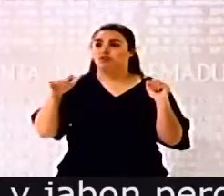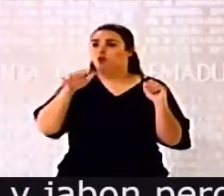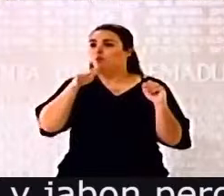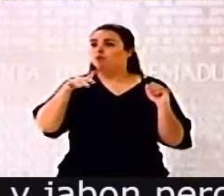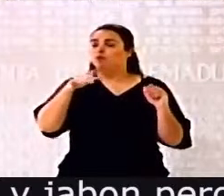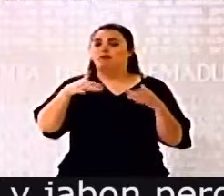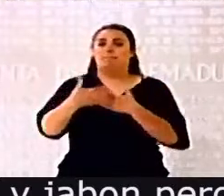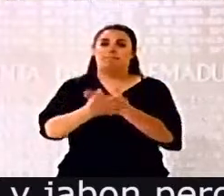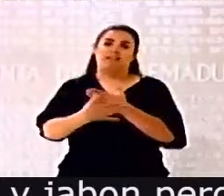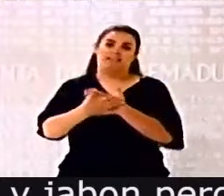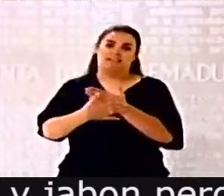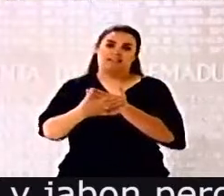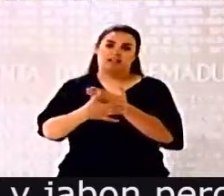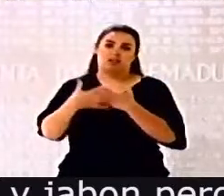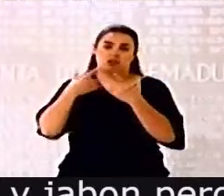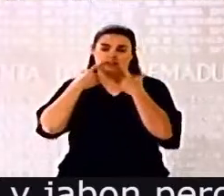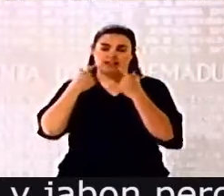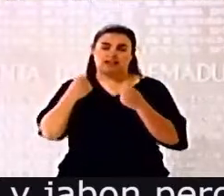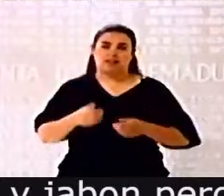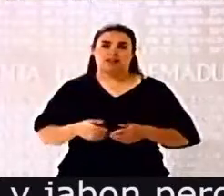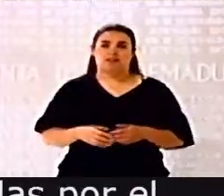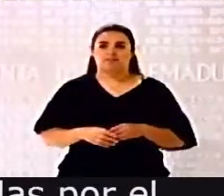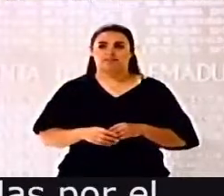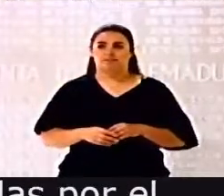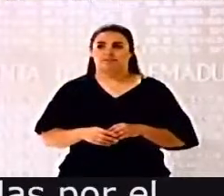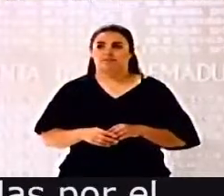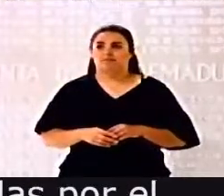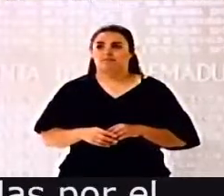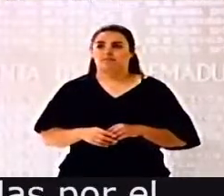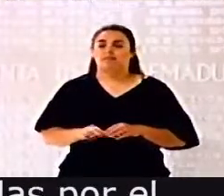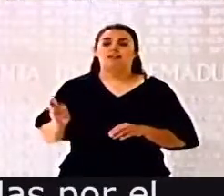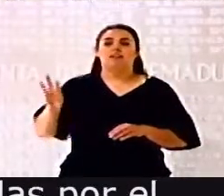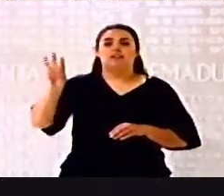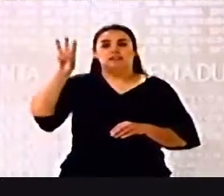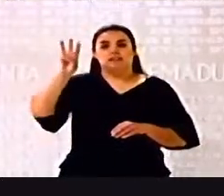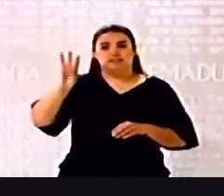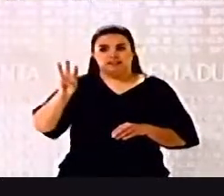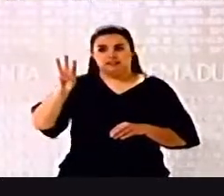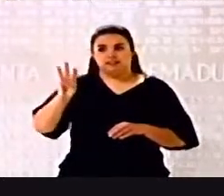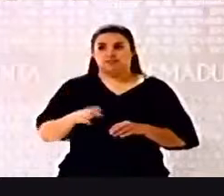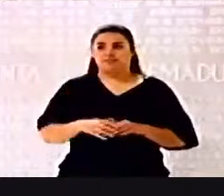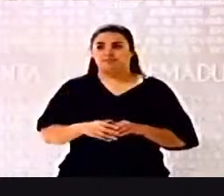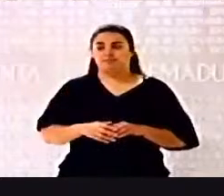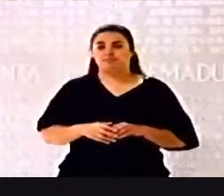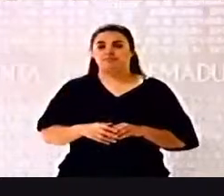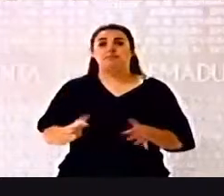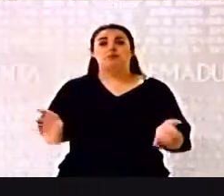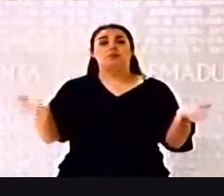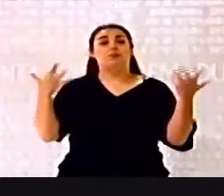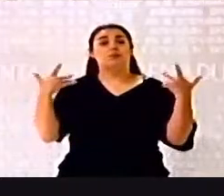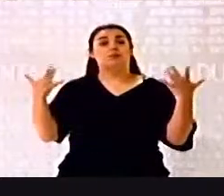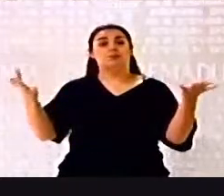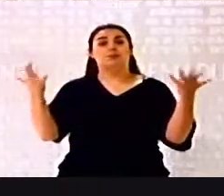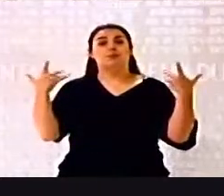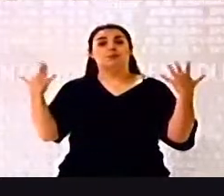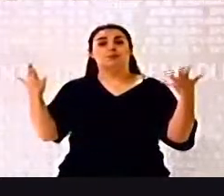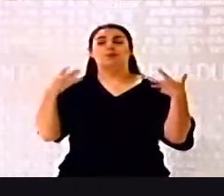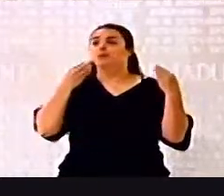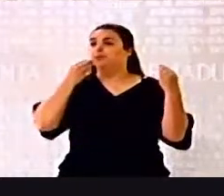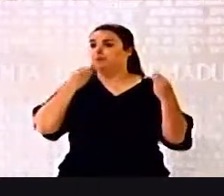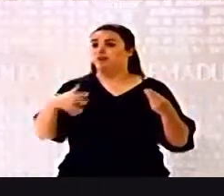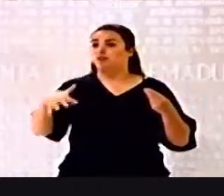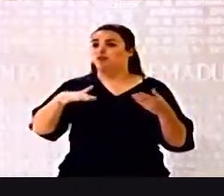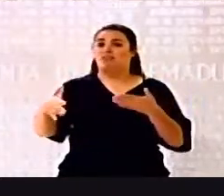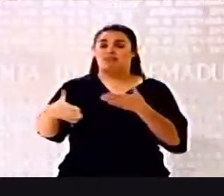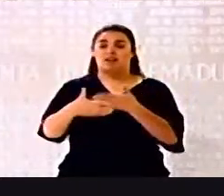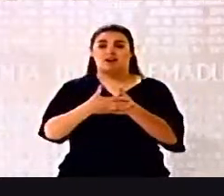parte del Ministerio de Sanidad. 3. Que haya una buena ventilación en los lugares